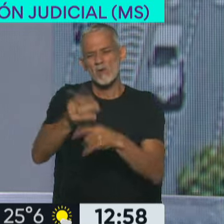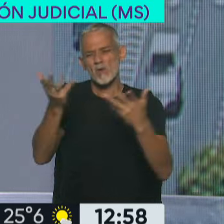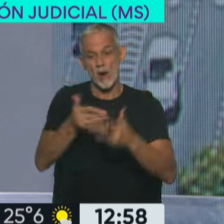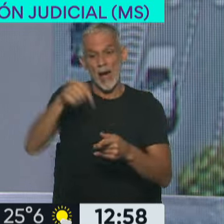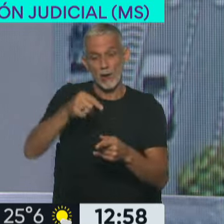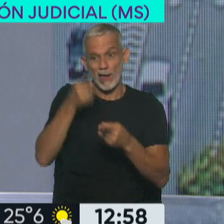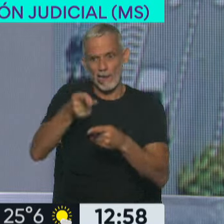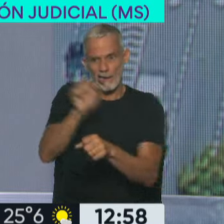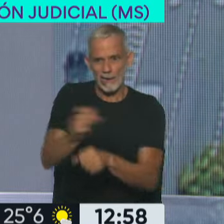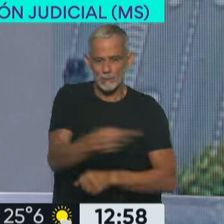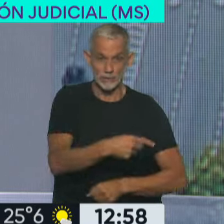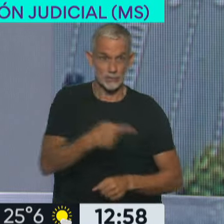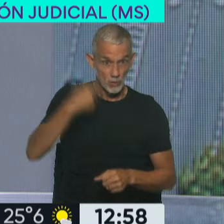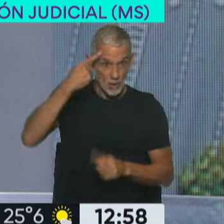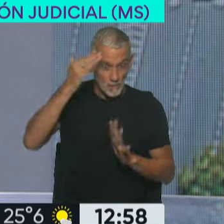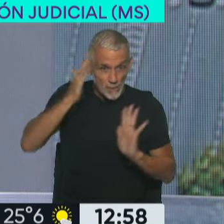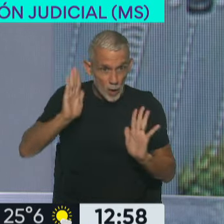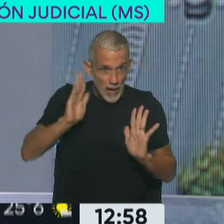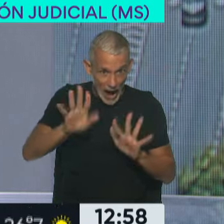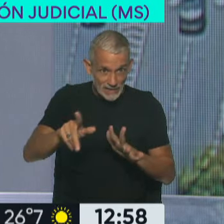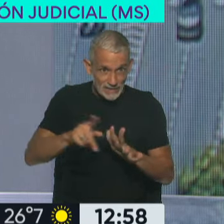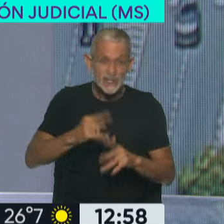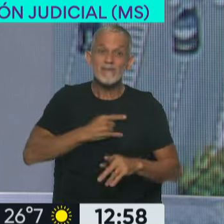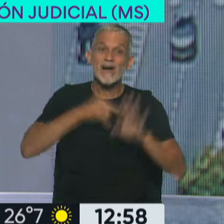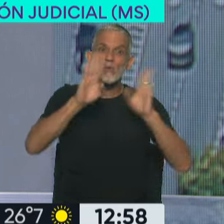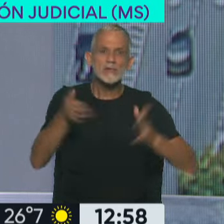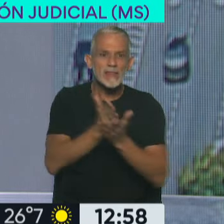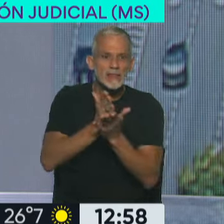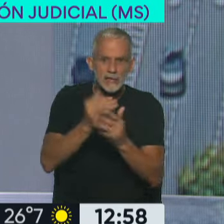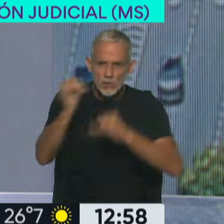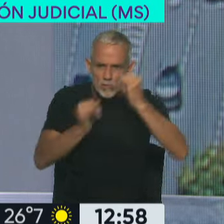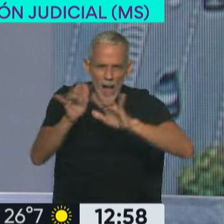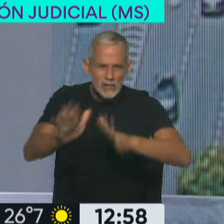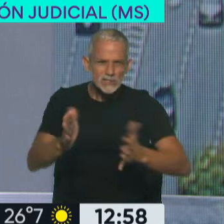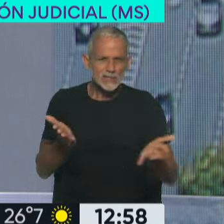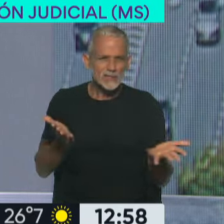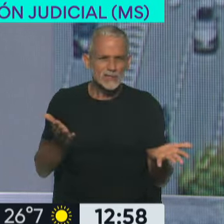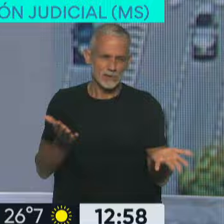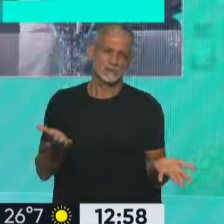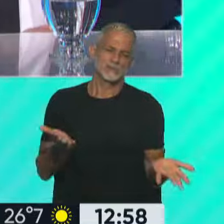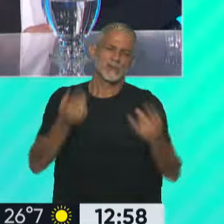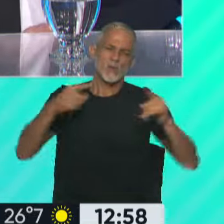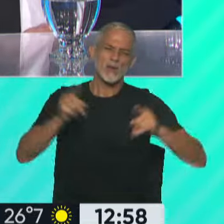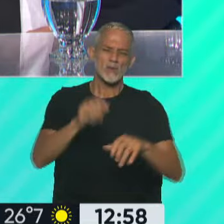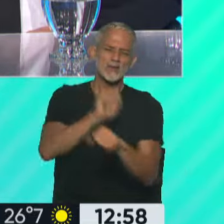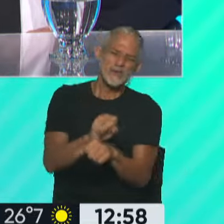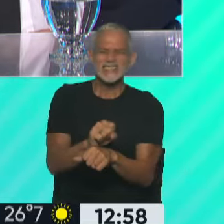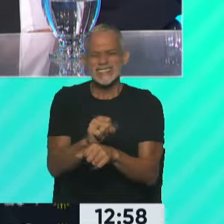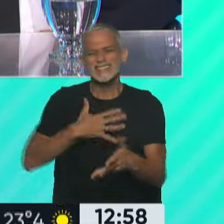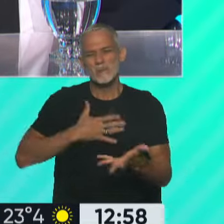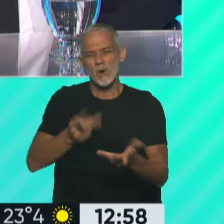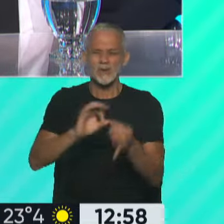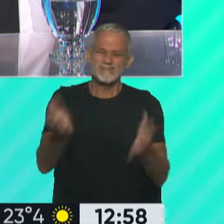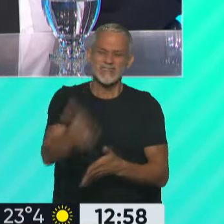prisionizarlo. Me lo aprendí de memoria. Esto se enseña en las facultades de Derecho. Claro. Entonces, no es de extrañar que esos alumnos que